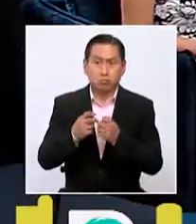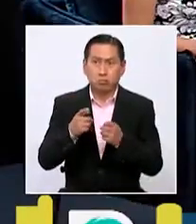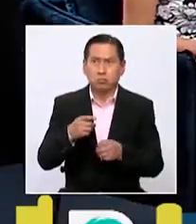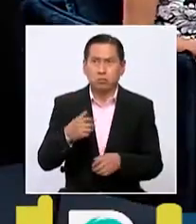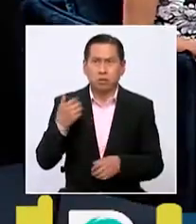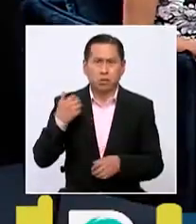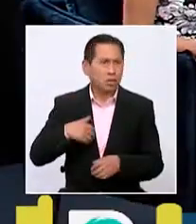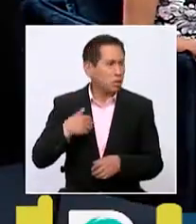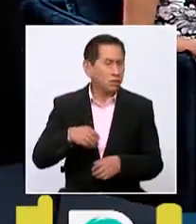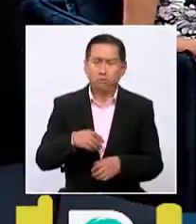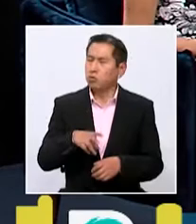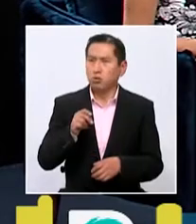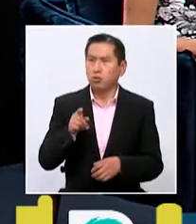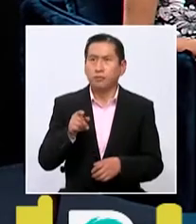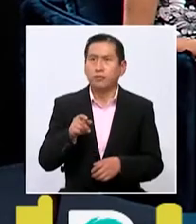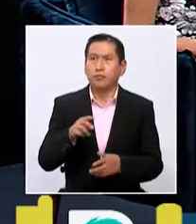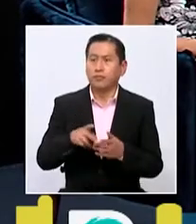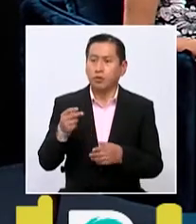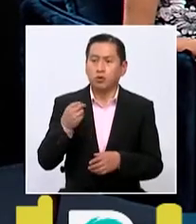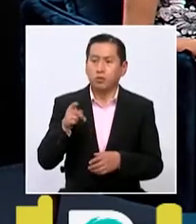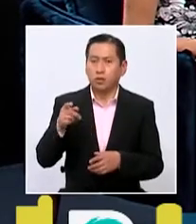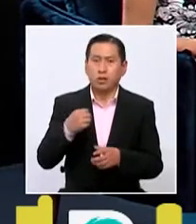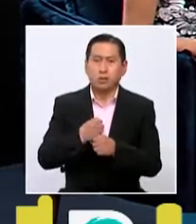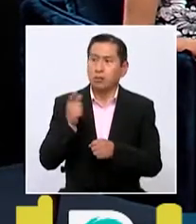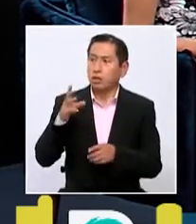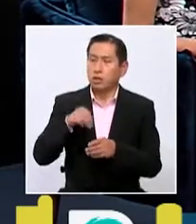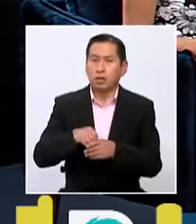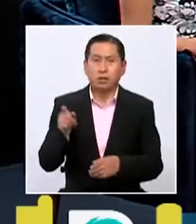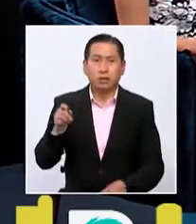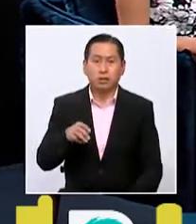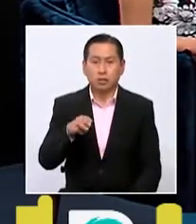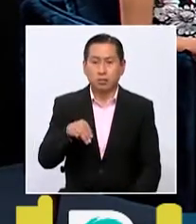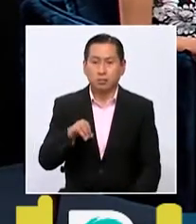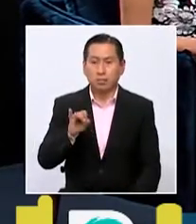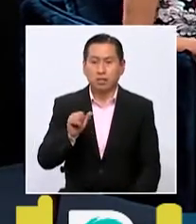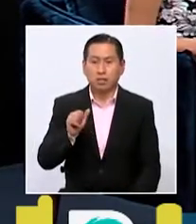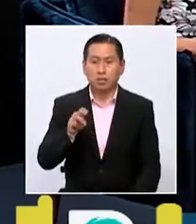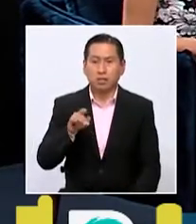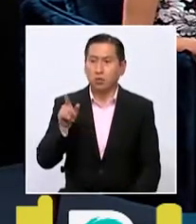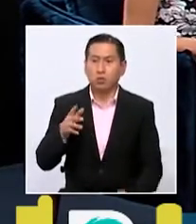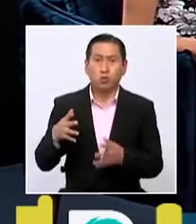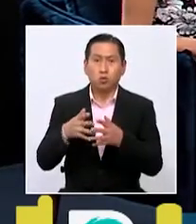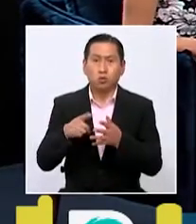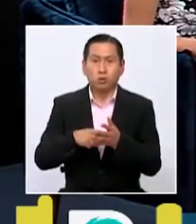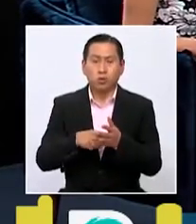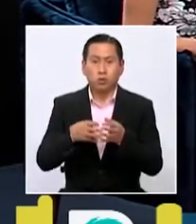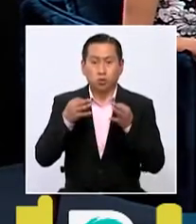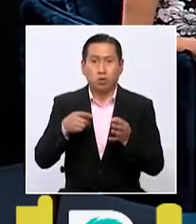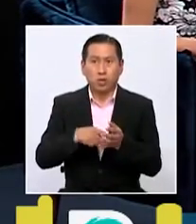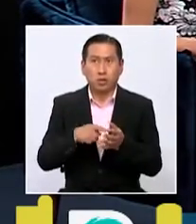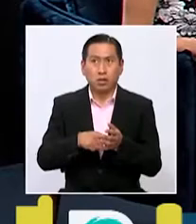Argentina? No, la produje en Miami, fue una versión de la versión original